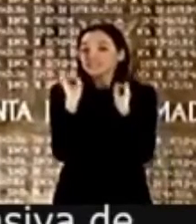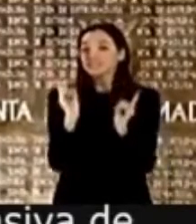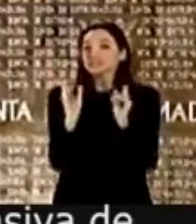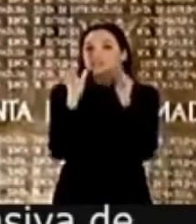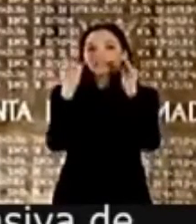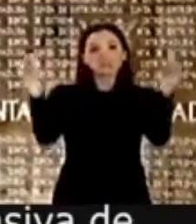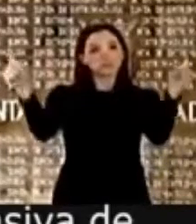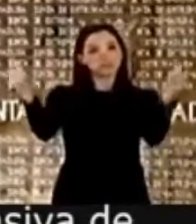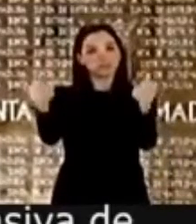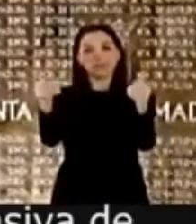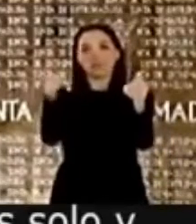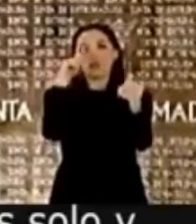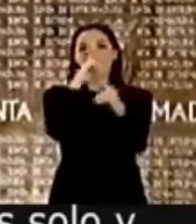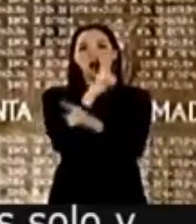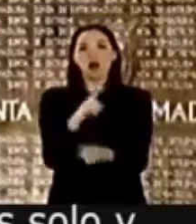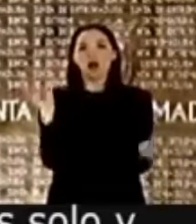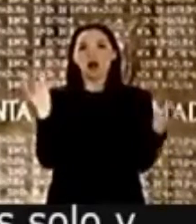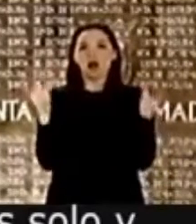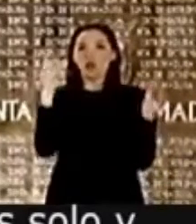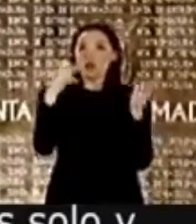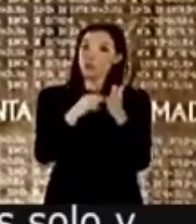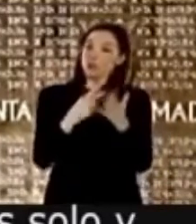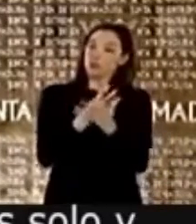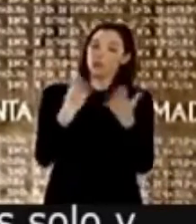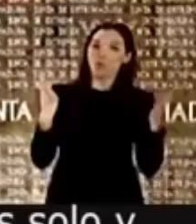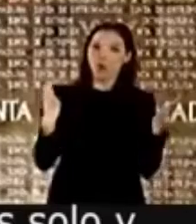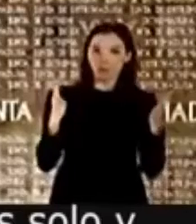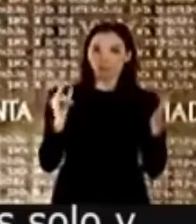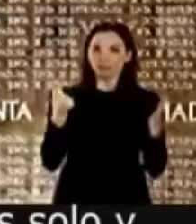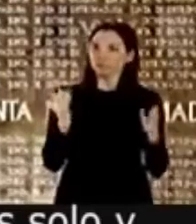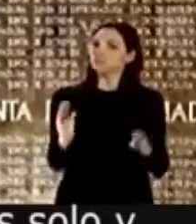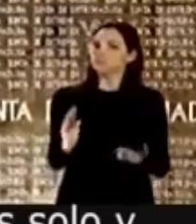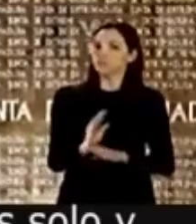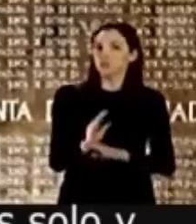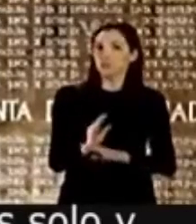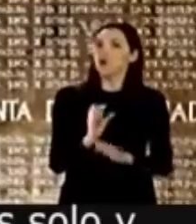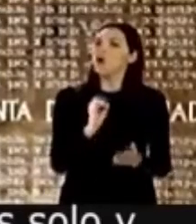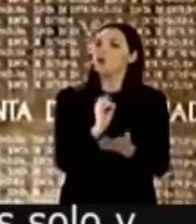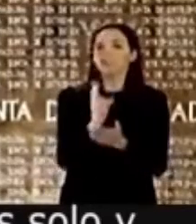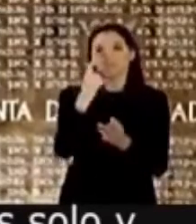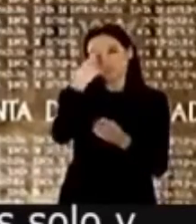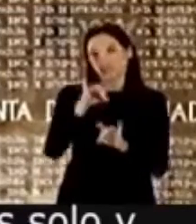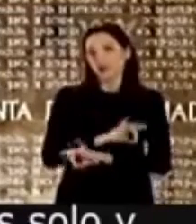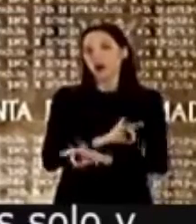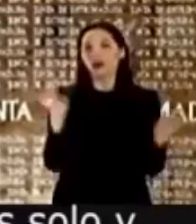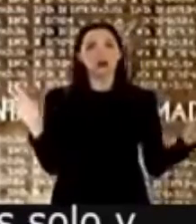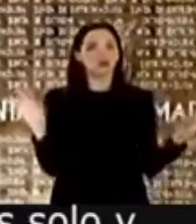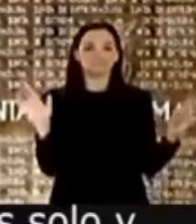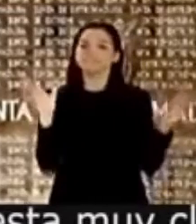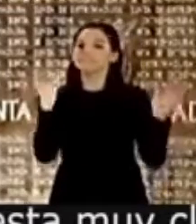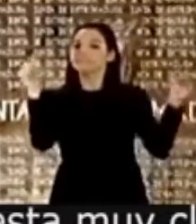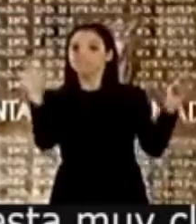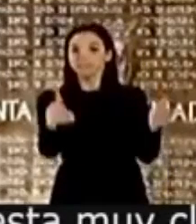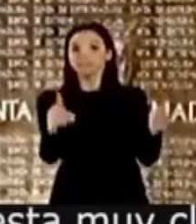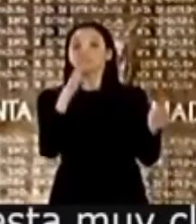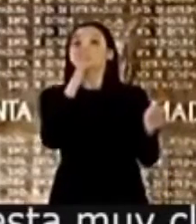exclusivamente para este año 2019. Es una apuesta muy clara y decidida por